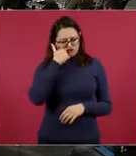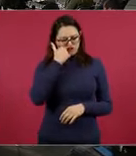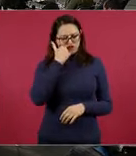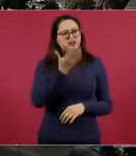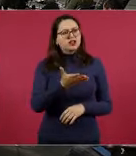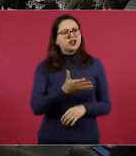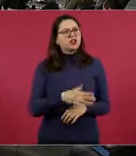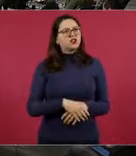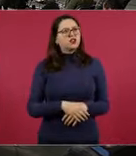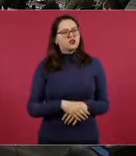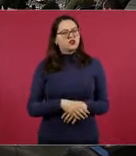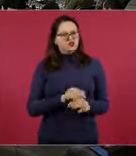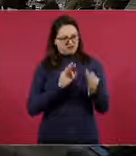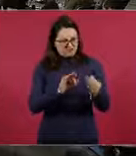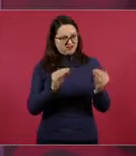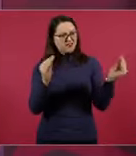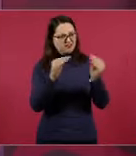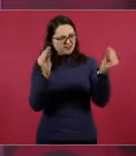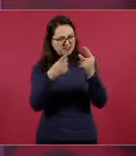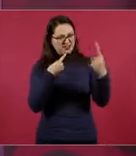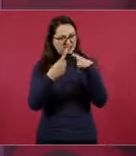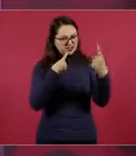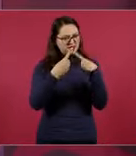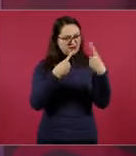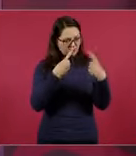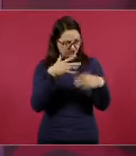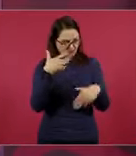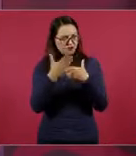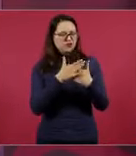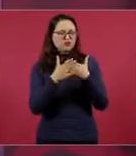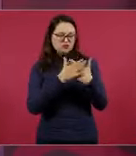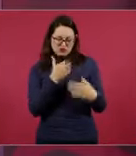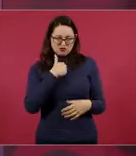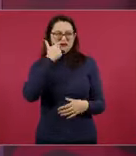al debate, que había otro debate,